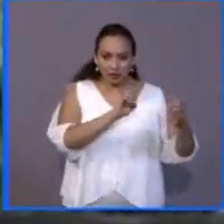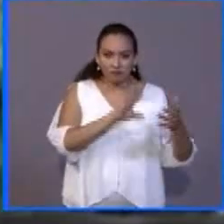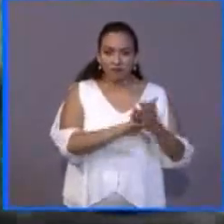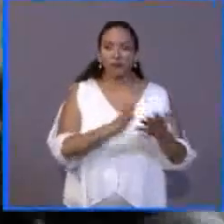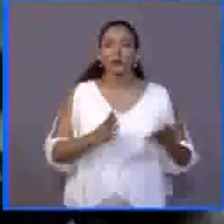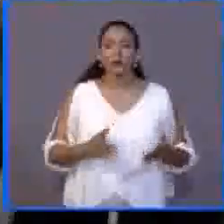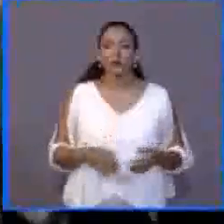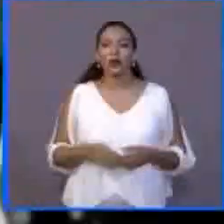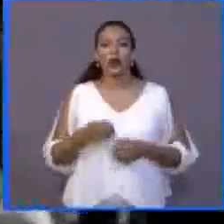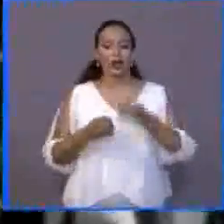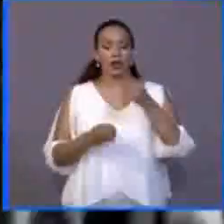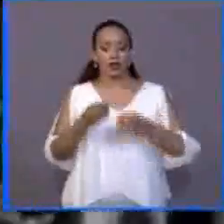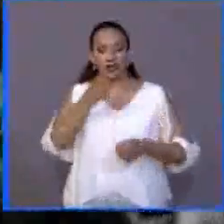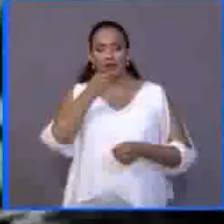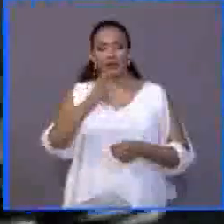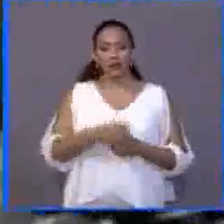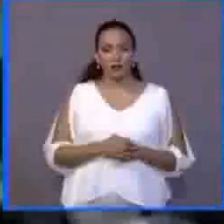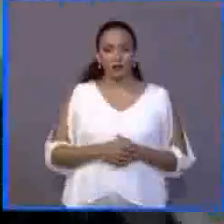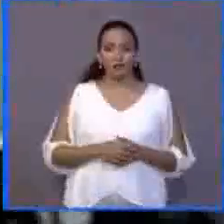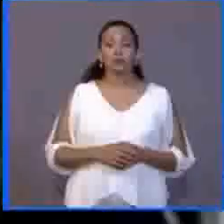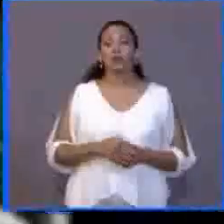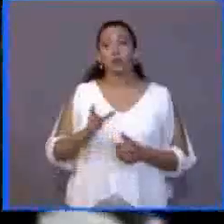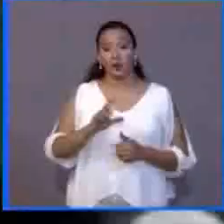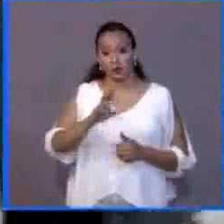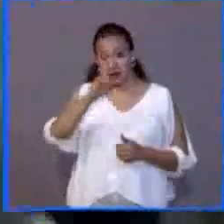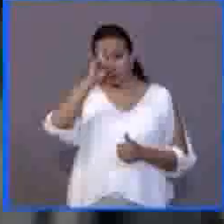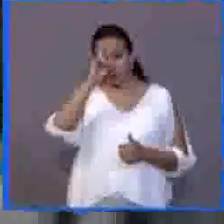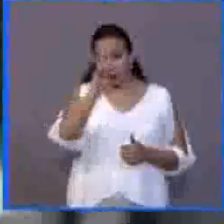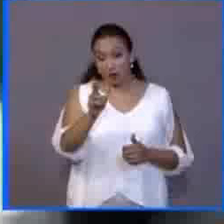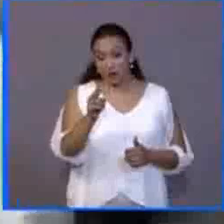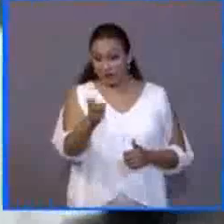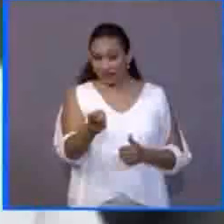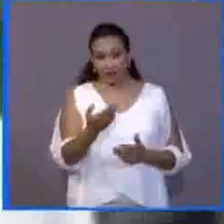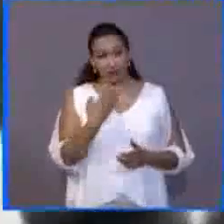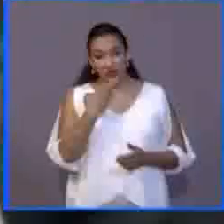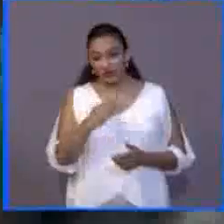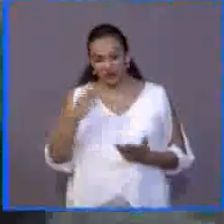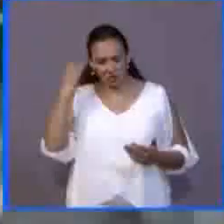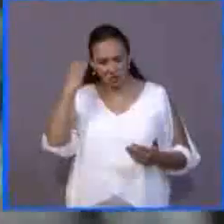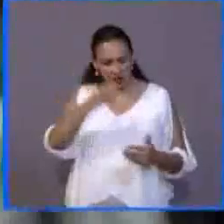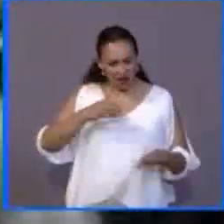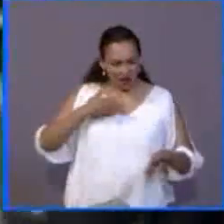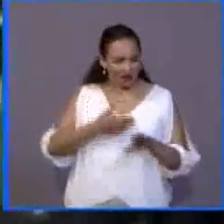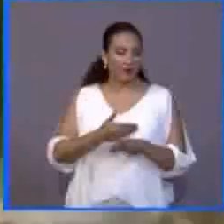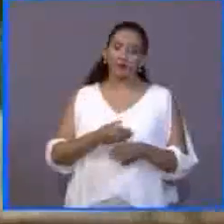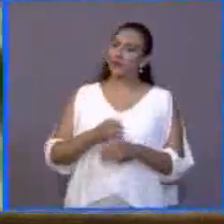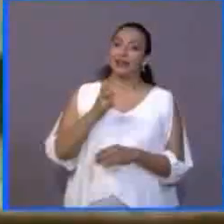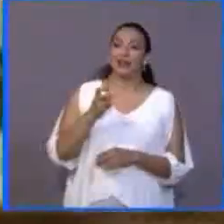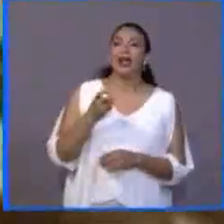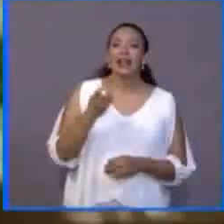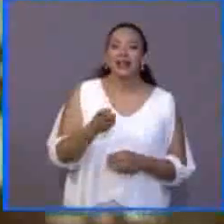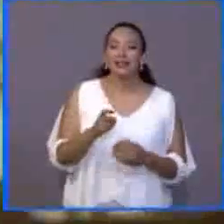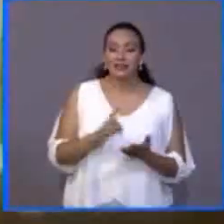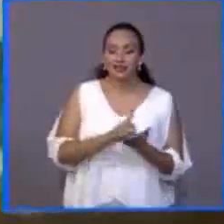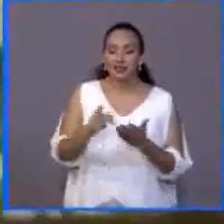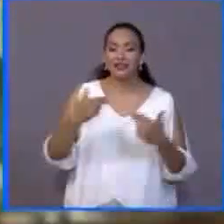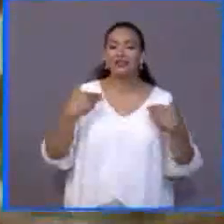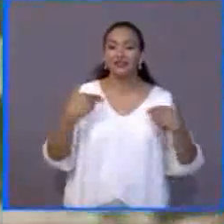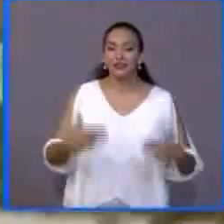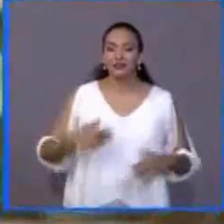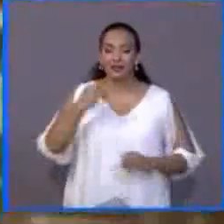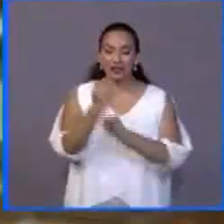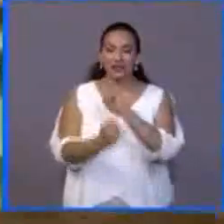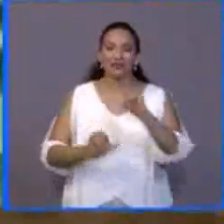prescripción. La Corte precisó que la prohibición de este tipo de crímenes es una norma de derecho internacional obligatoria, por lo que